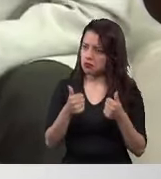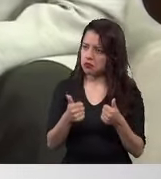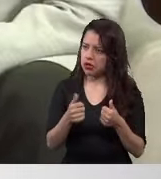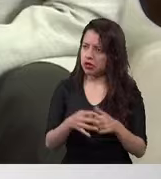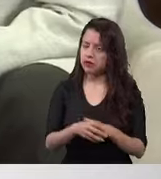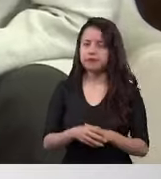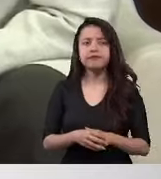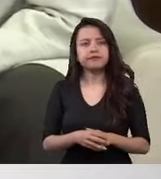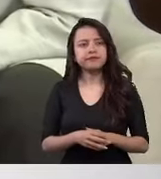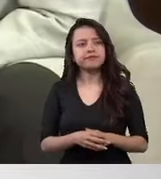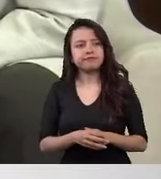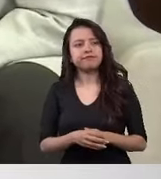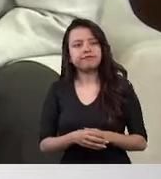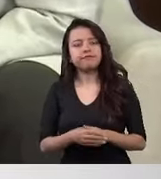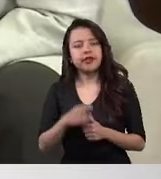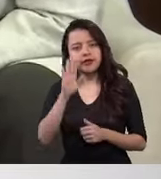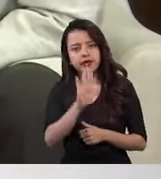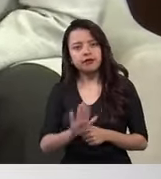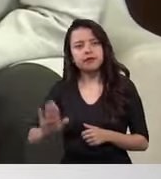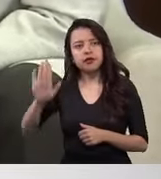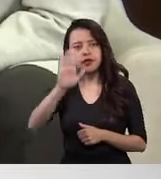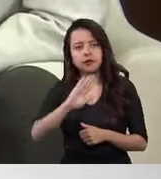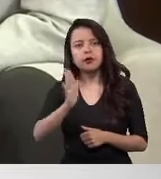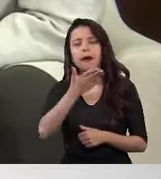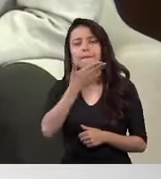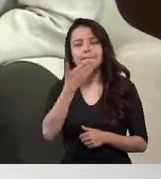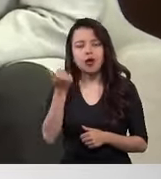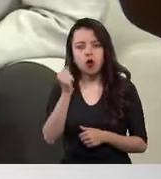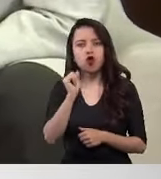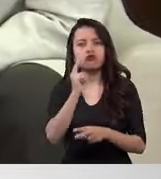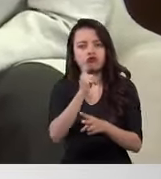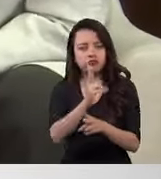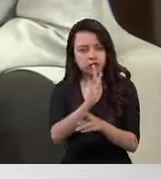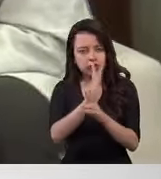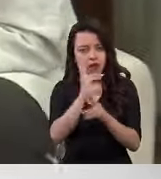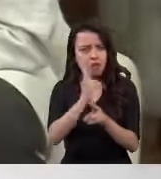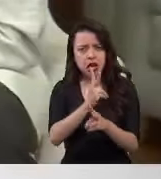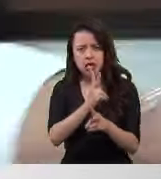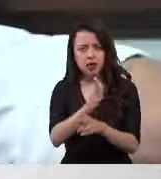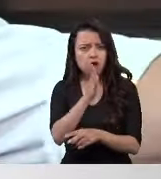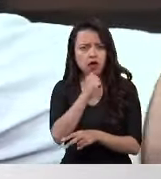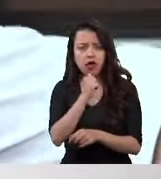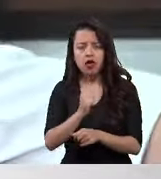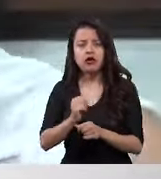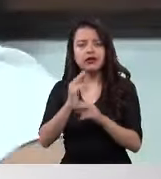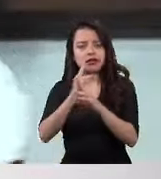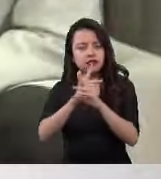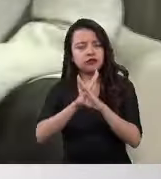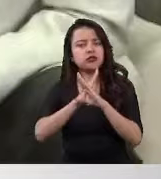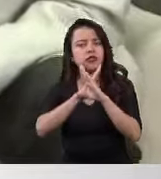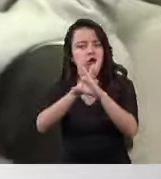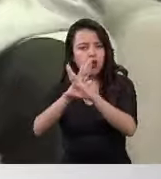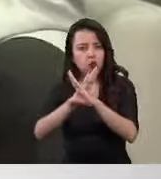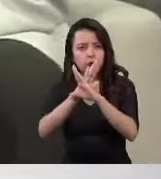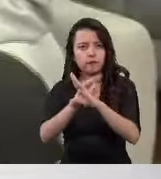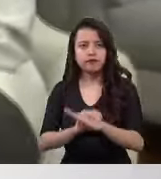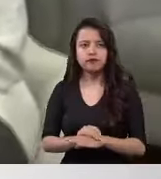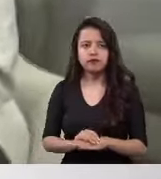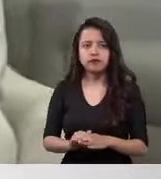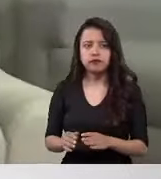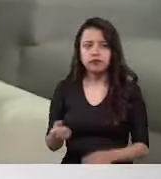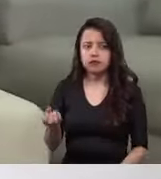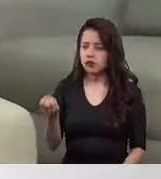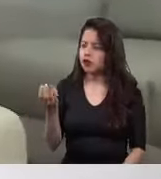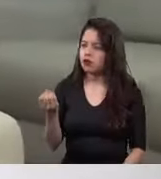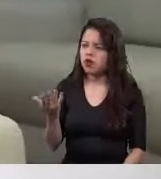eso. Nos preciamos de ser el departamento más seguro que tiene Colombia. Las estadísticas así lo dicen. Deme un número. Deme un número, cuéntame,